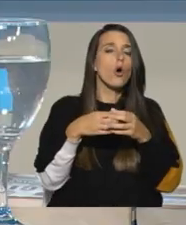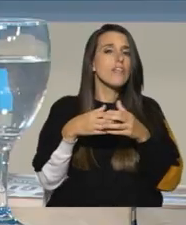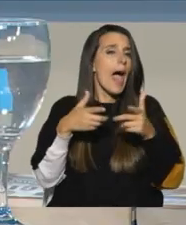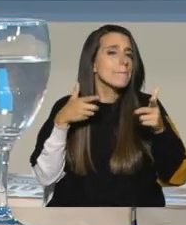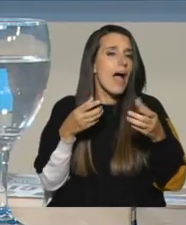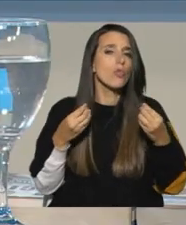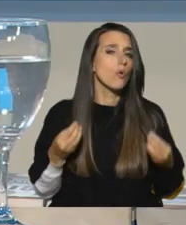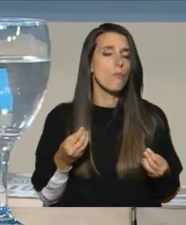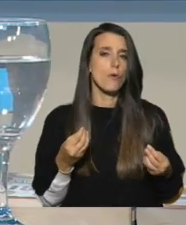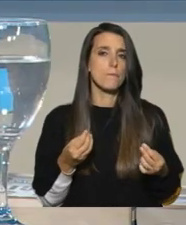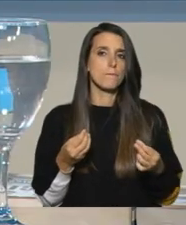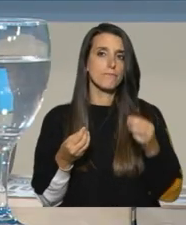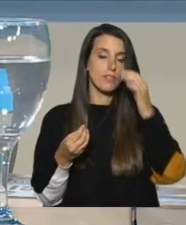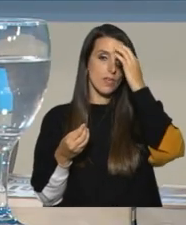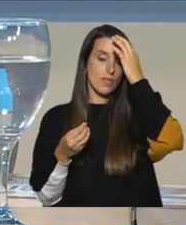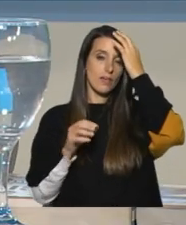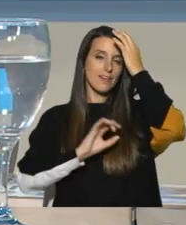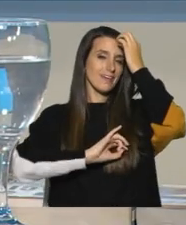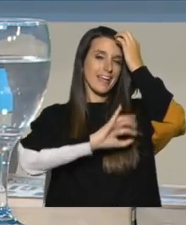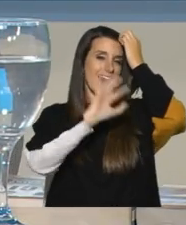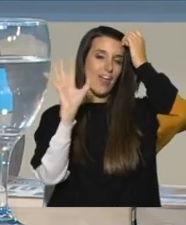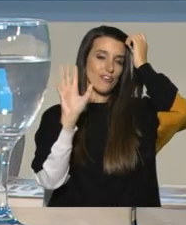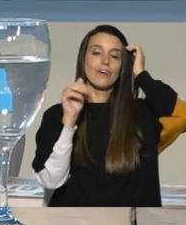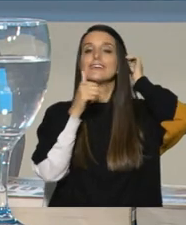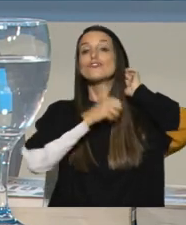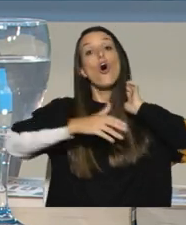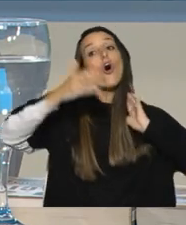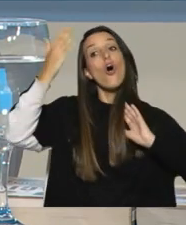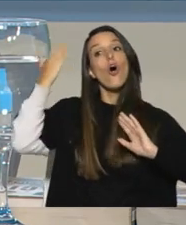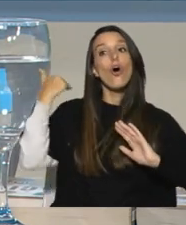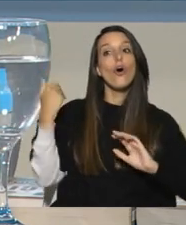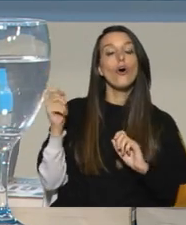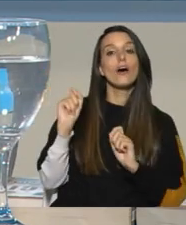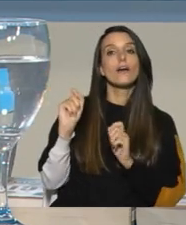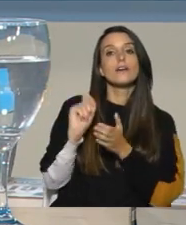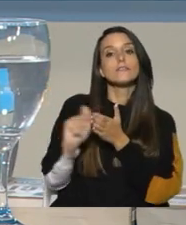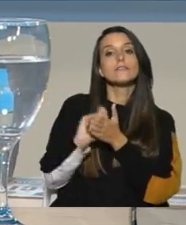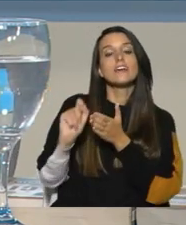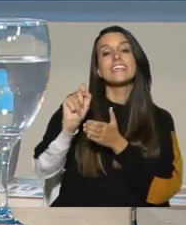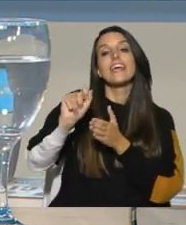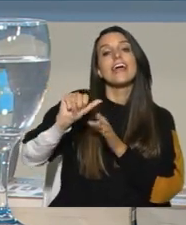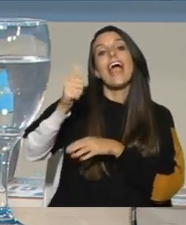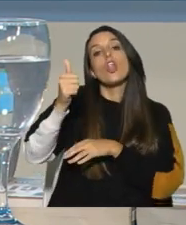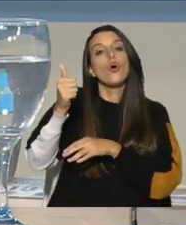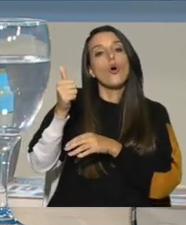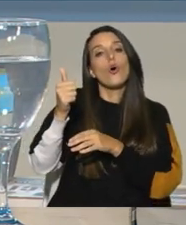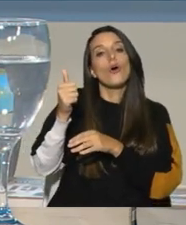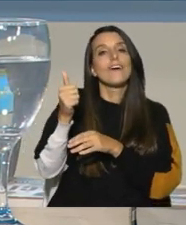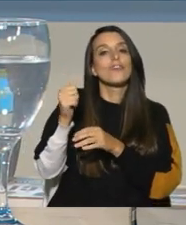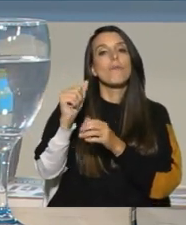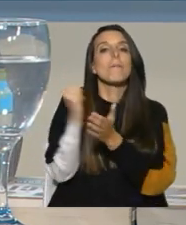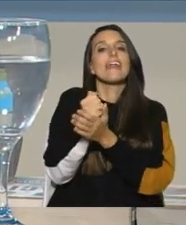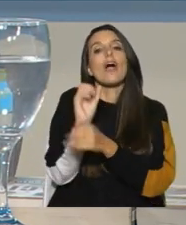Sí, está más que claro que en la historia se ha escrito por los que ganaron la batalla cultural. La batalla